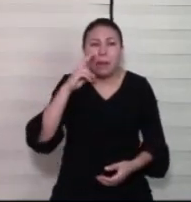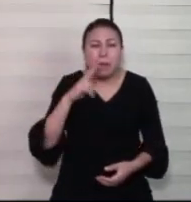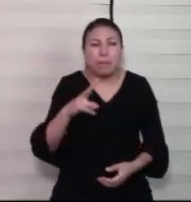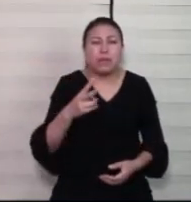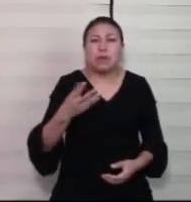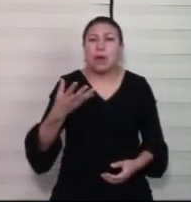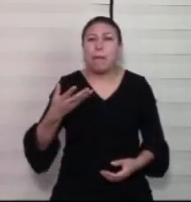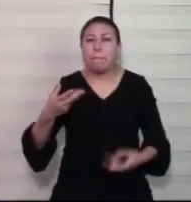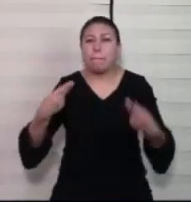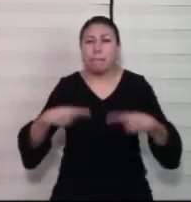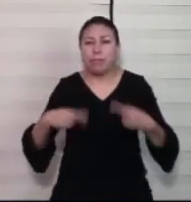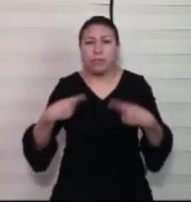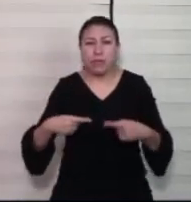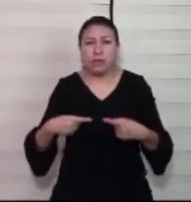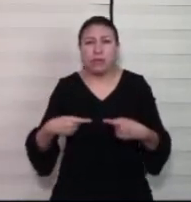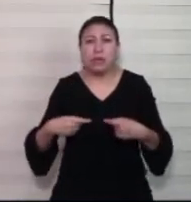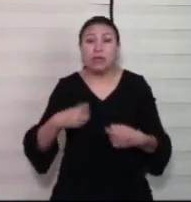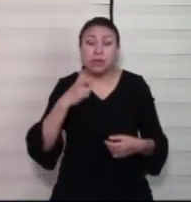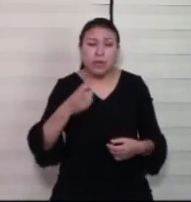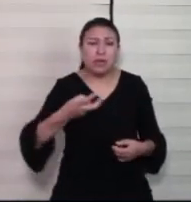Wuhan, nunca habían estado en China.